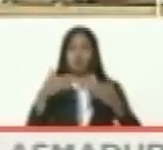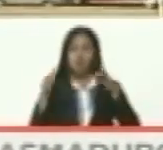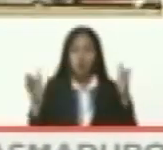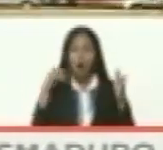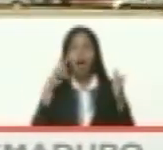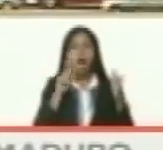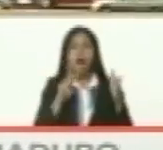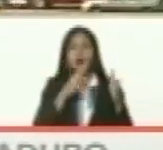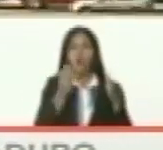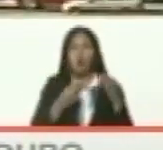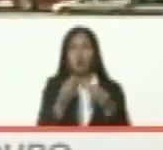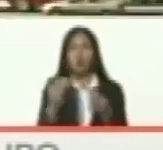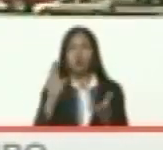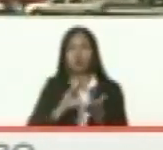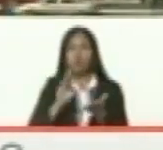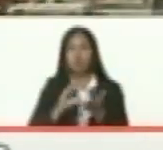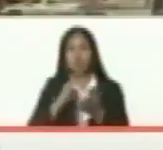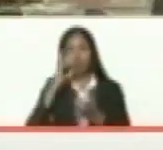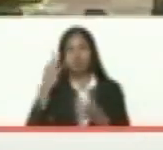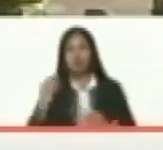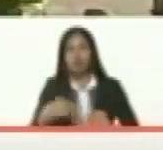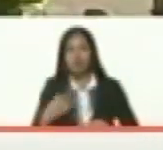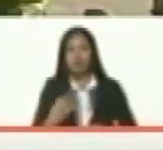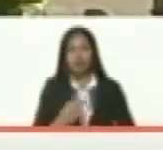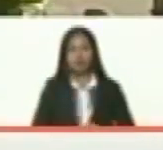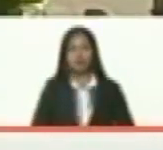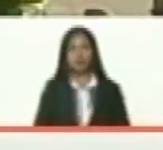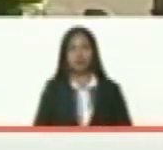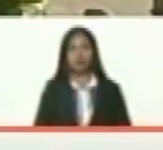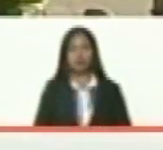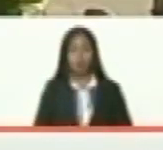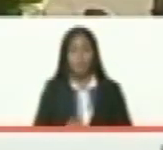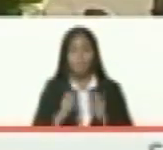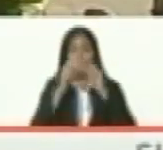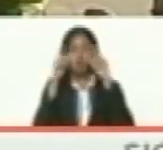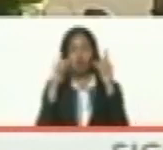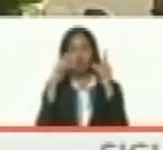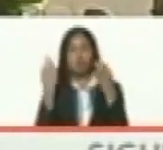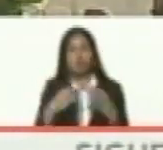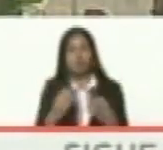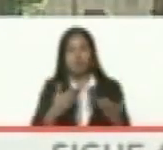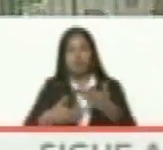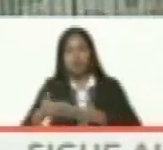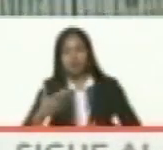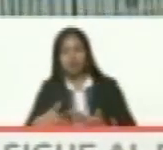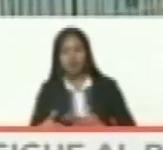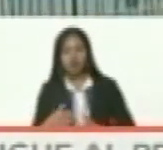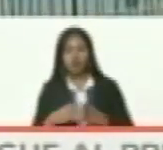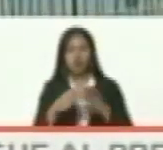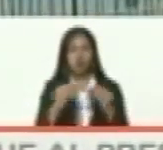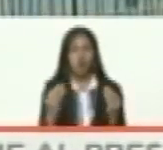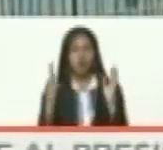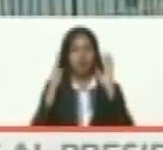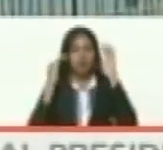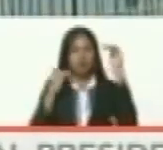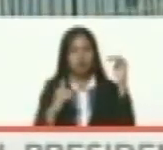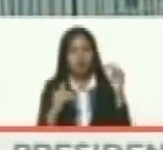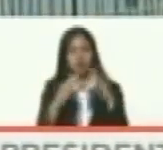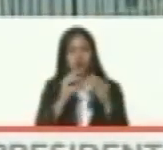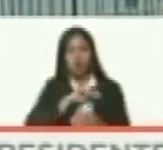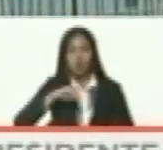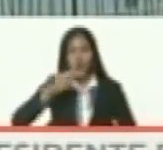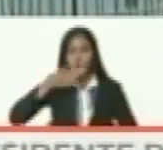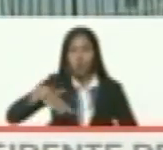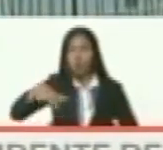puerta en un centro verdaderamente impresionante de servicios, de atención para